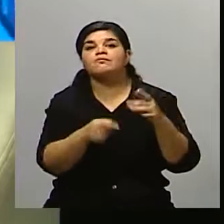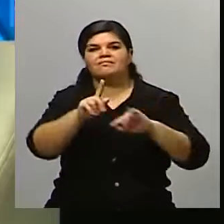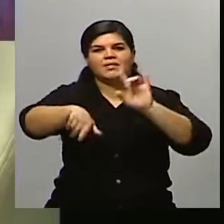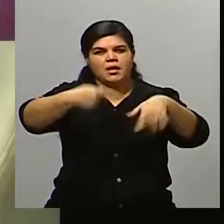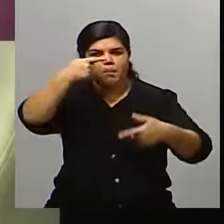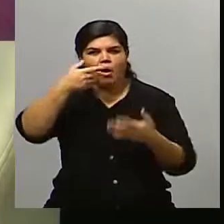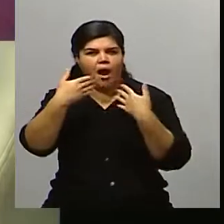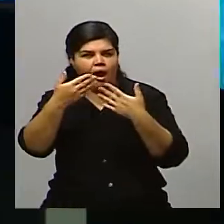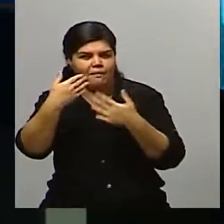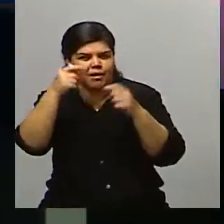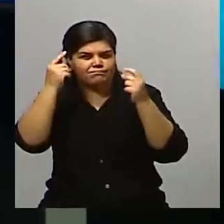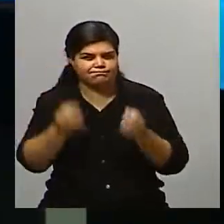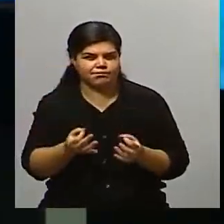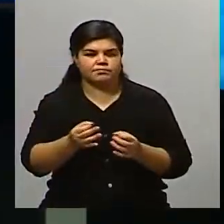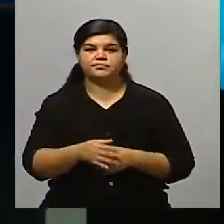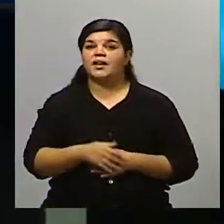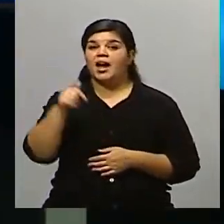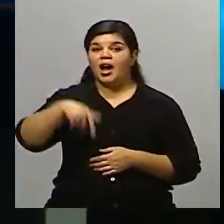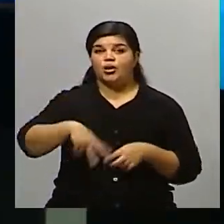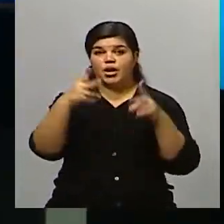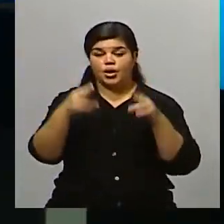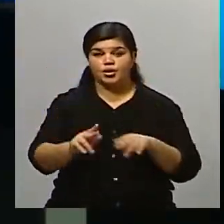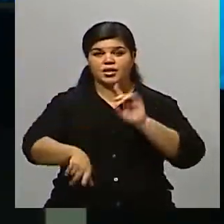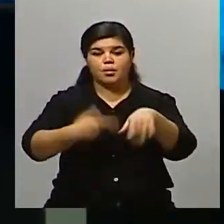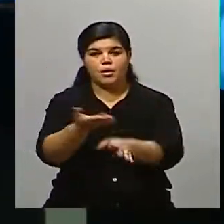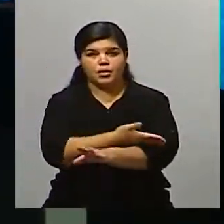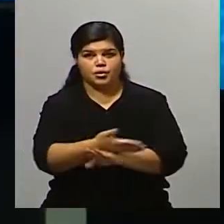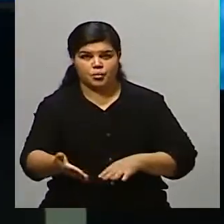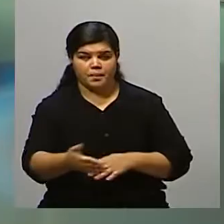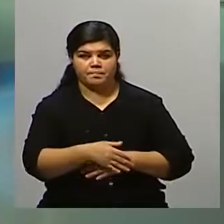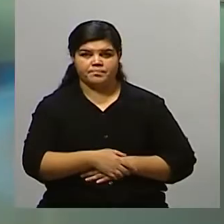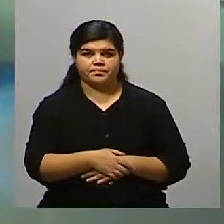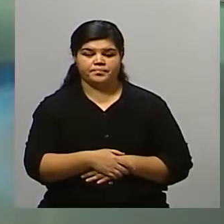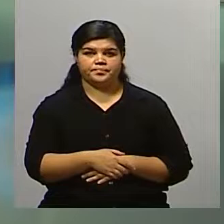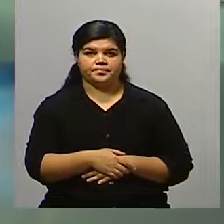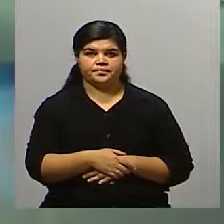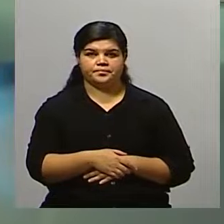¿Te parece, Carlos? Me parece perfecto. Vamos al corte, enseguida regresamos, estamos en Chat Político.